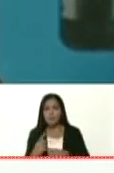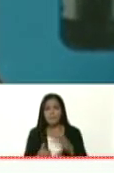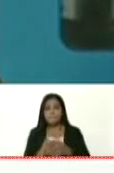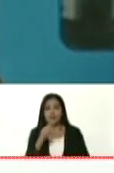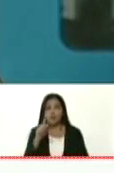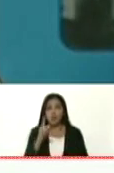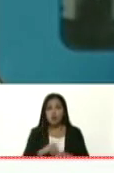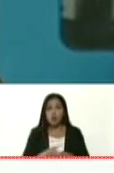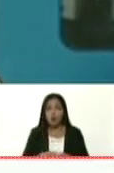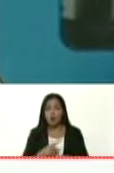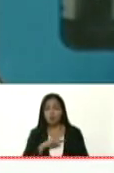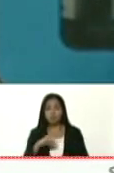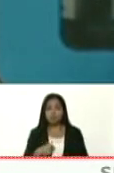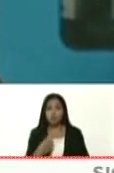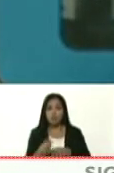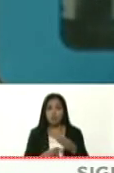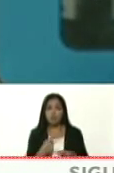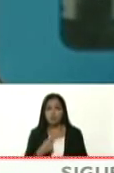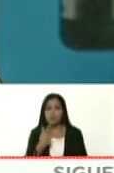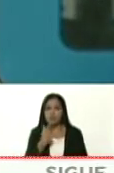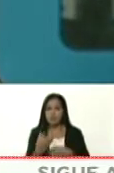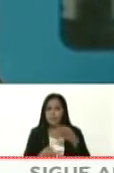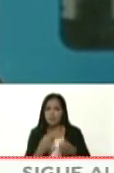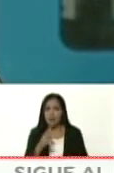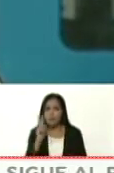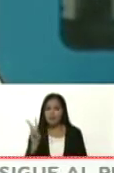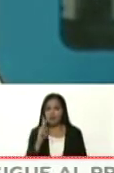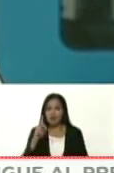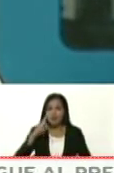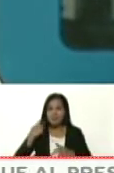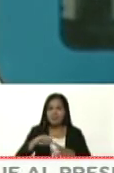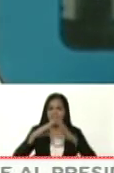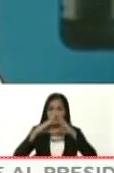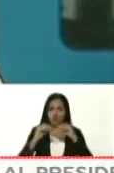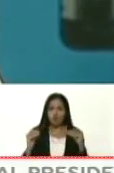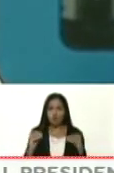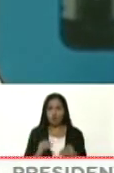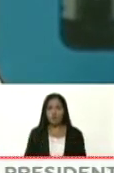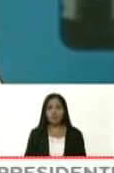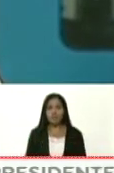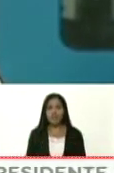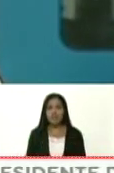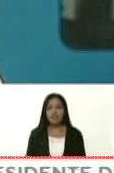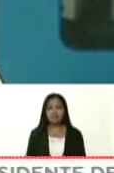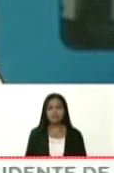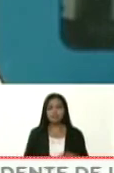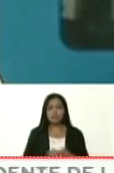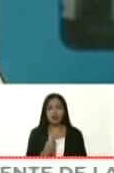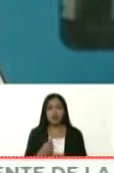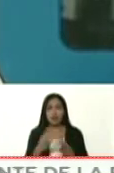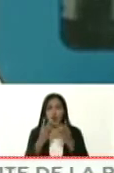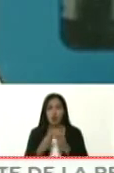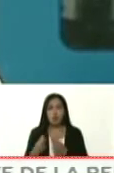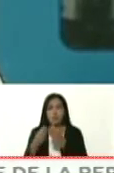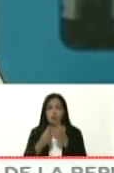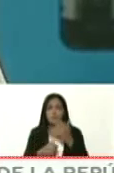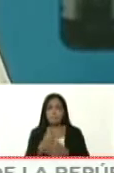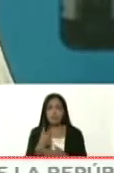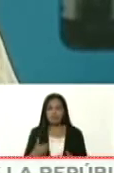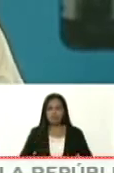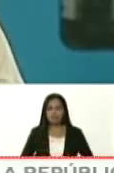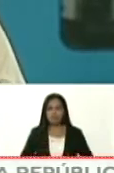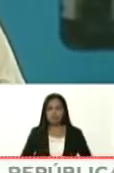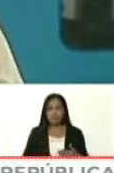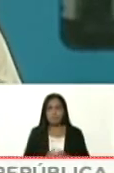hora. Y yo le decía que Venezuela lo tiene todo, que estábamos en una fase de economía de resistencia y que